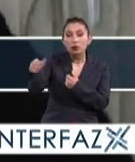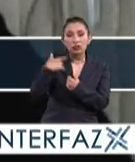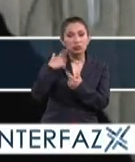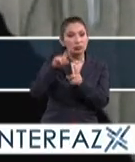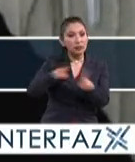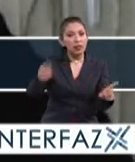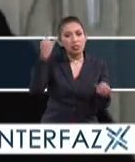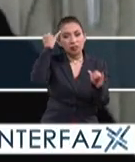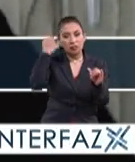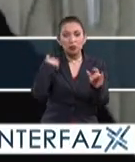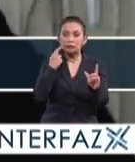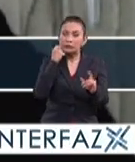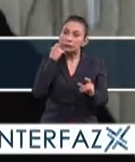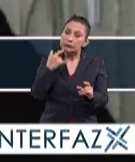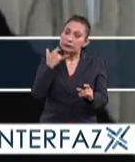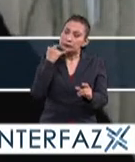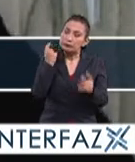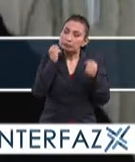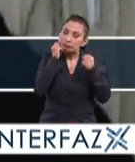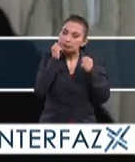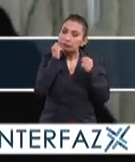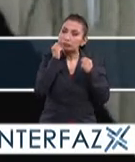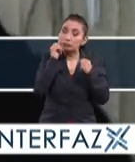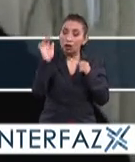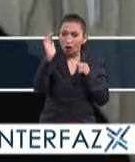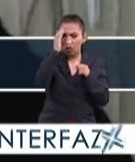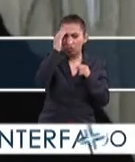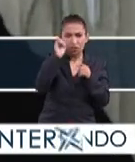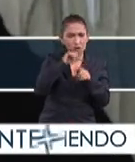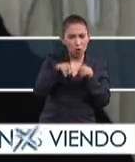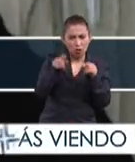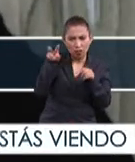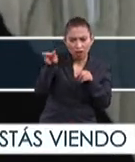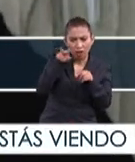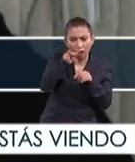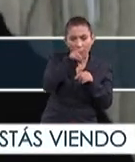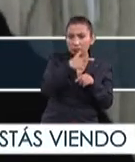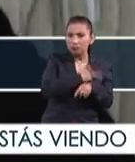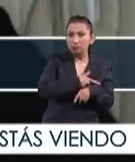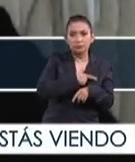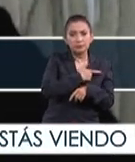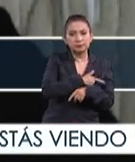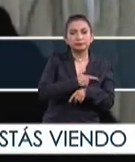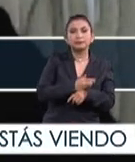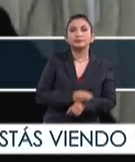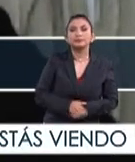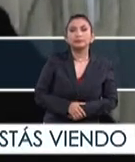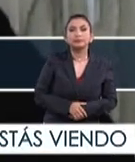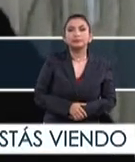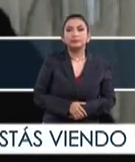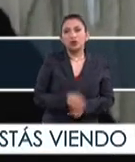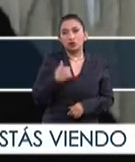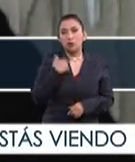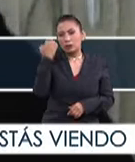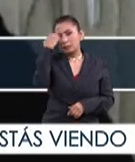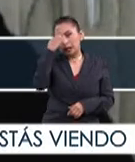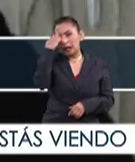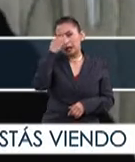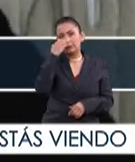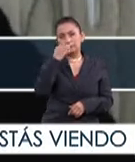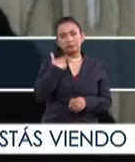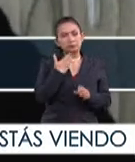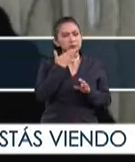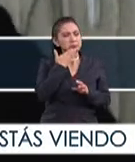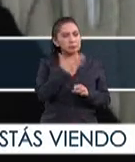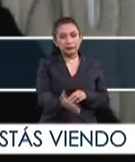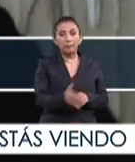afrontan de diferente manera. Y el conocer todas esas personas me encantó. Yo tuve una experiencia